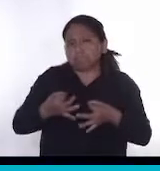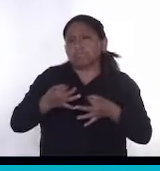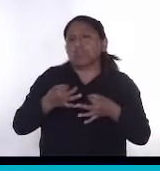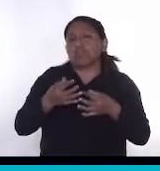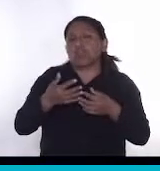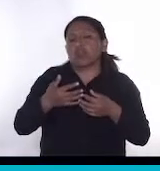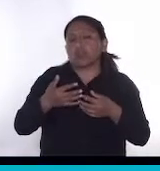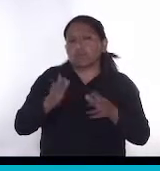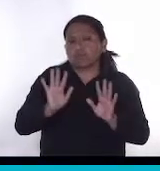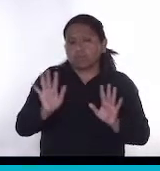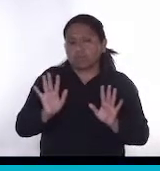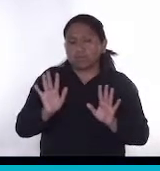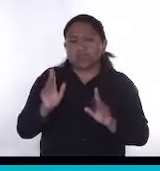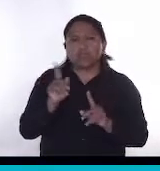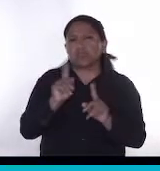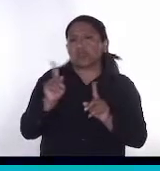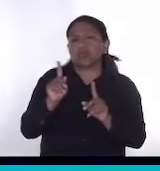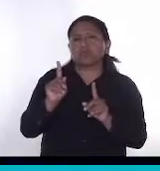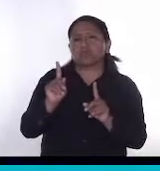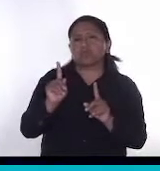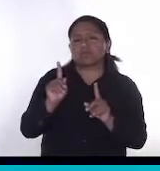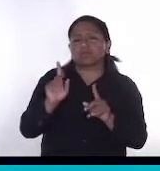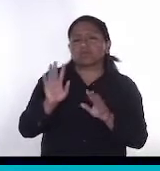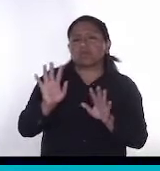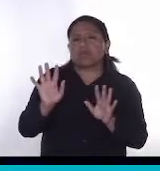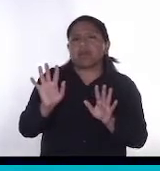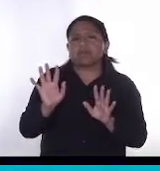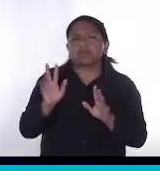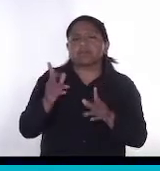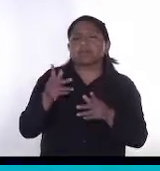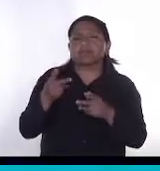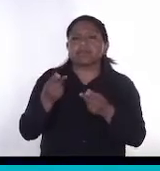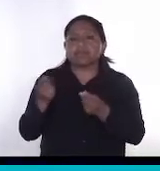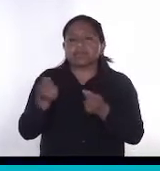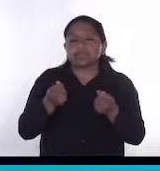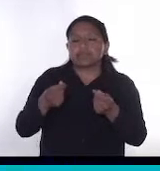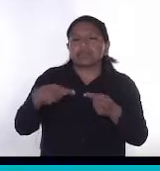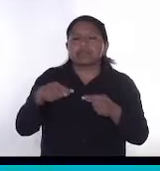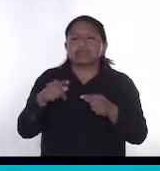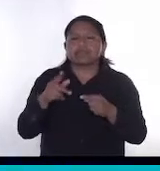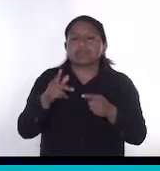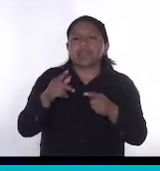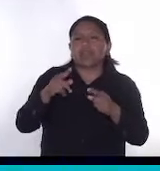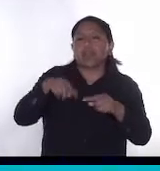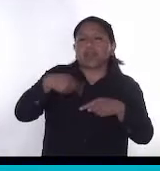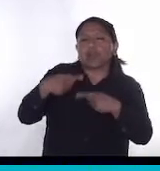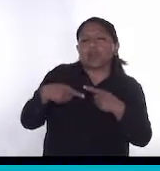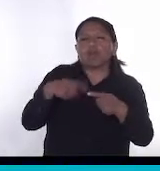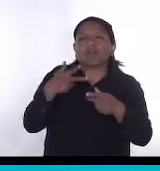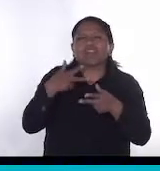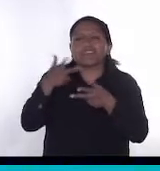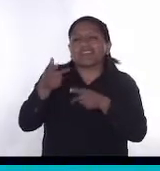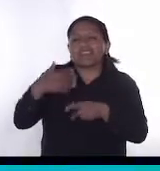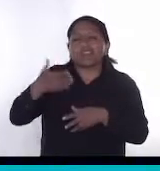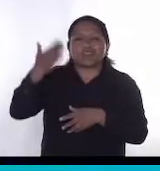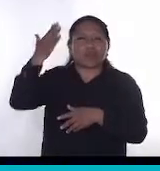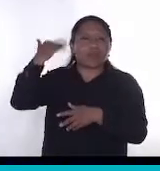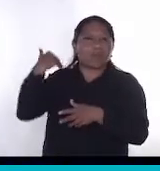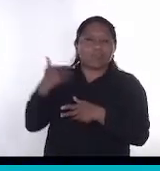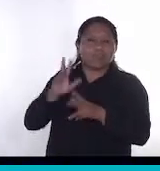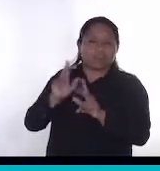corresponde ya no y no a poder financiar timba financiera como se ha hecho en otros momentos